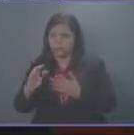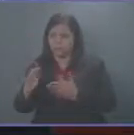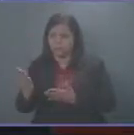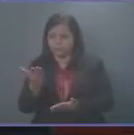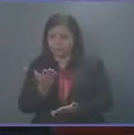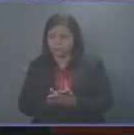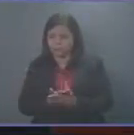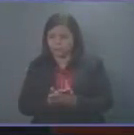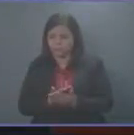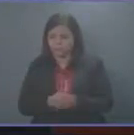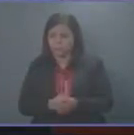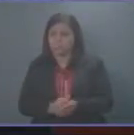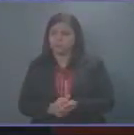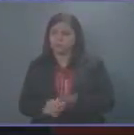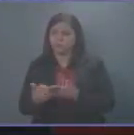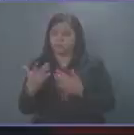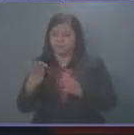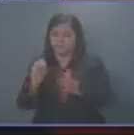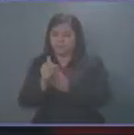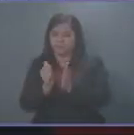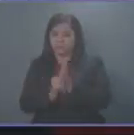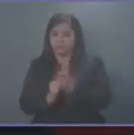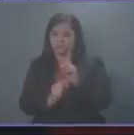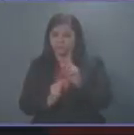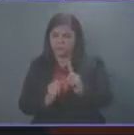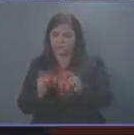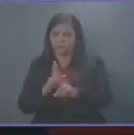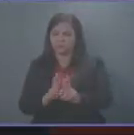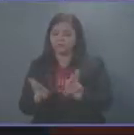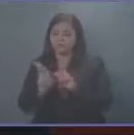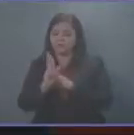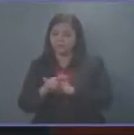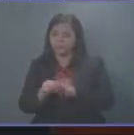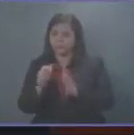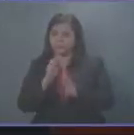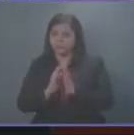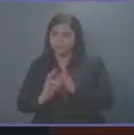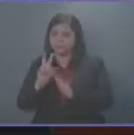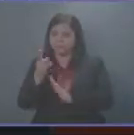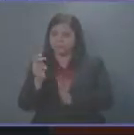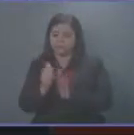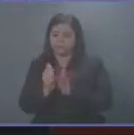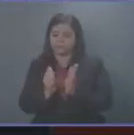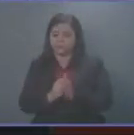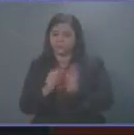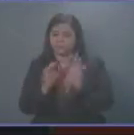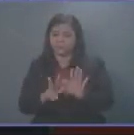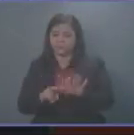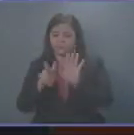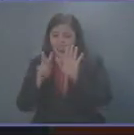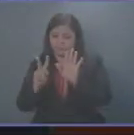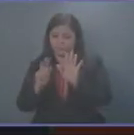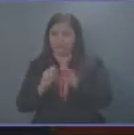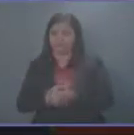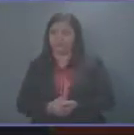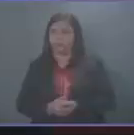de, decreta art 1, reformas el inciso segundo del artículo 17 así.